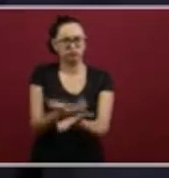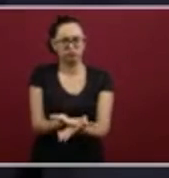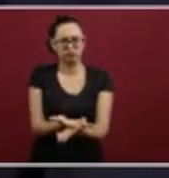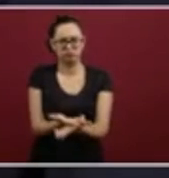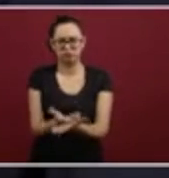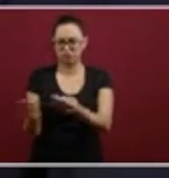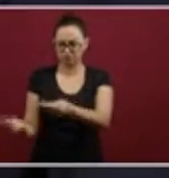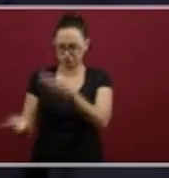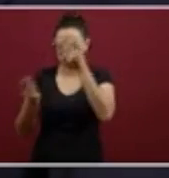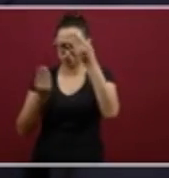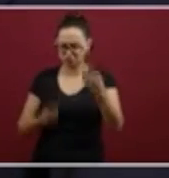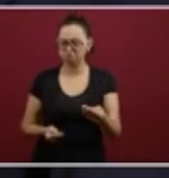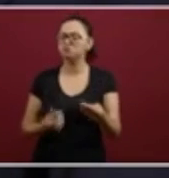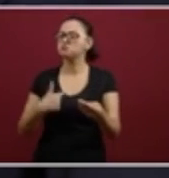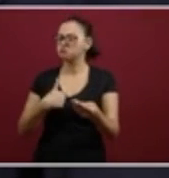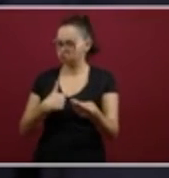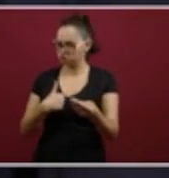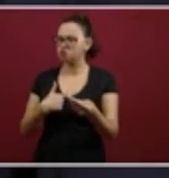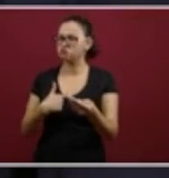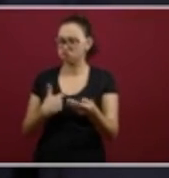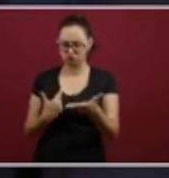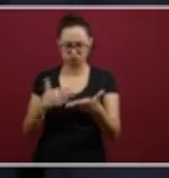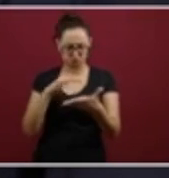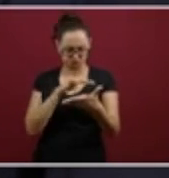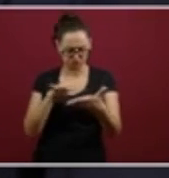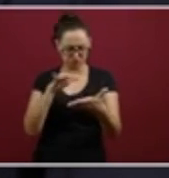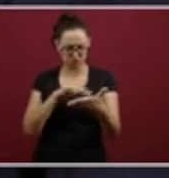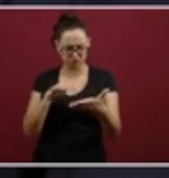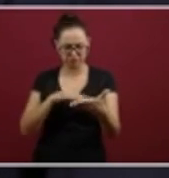hice el compromiso de que lo voy a responder.